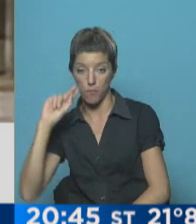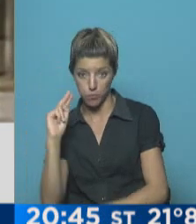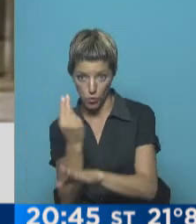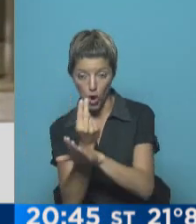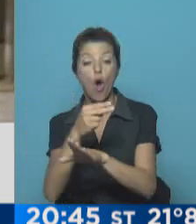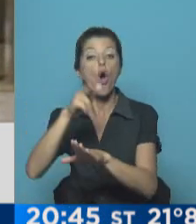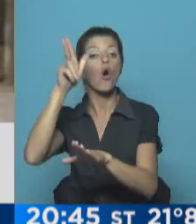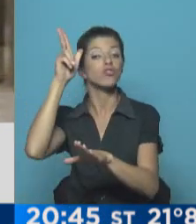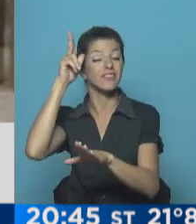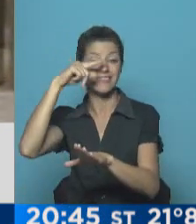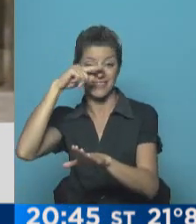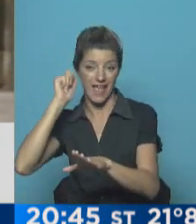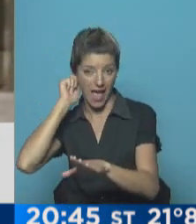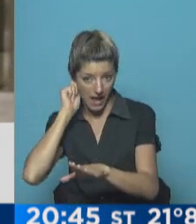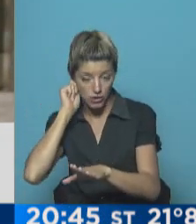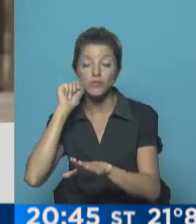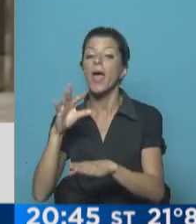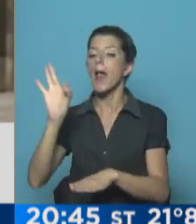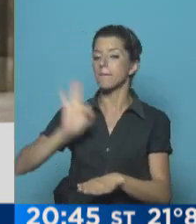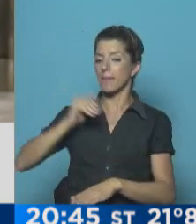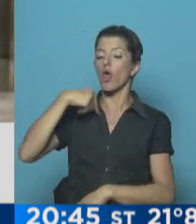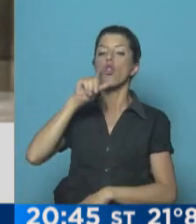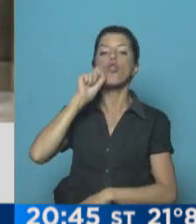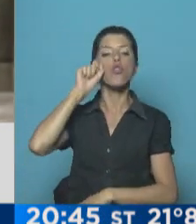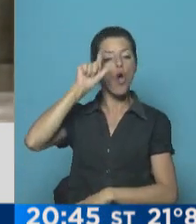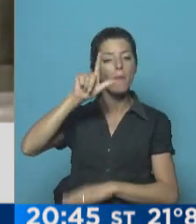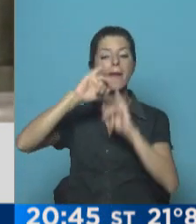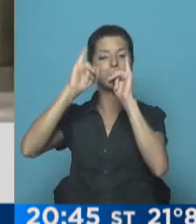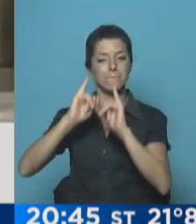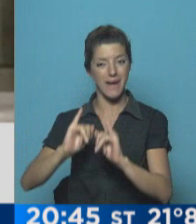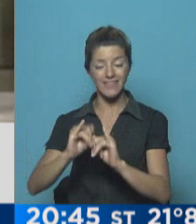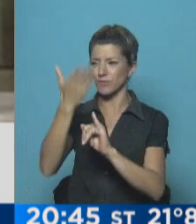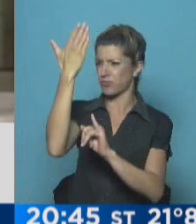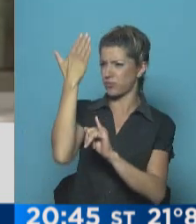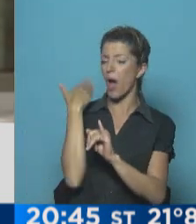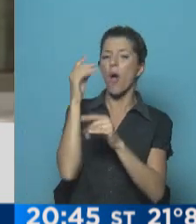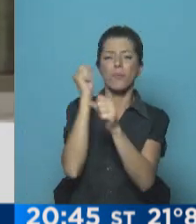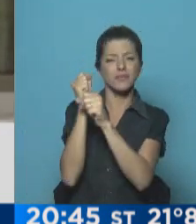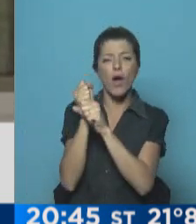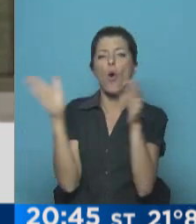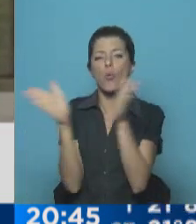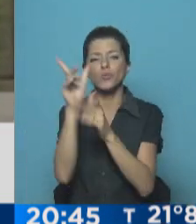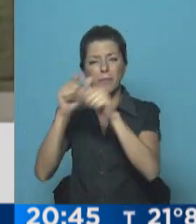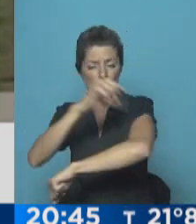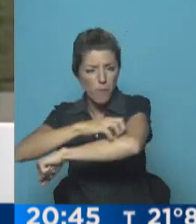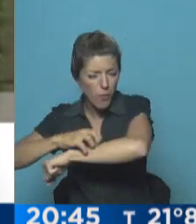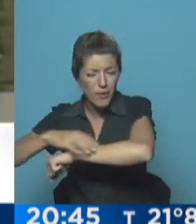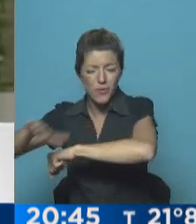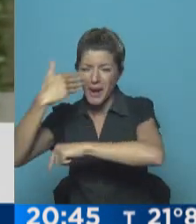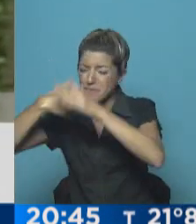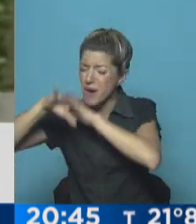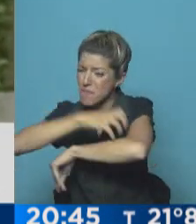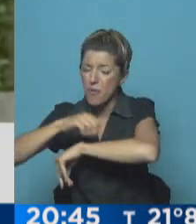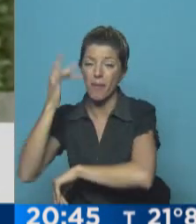años. Ganó el Premio Nobel de la Paz en 1979 por su trabajo con los pobres en las zonas más marginadas de Calcuta, en la India, y